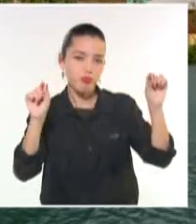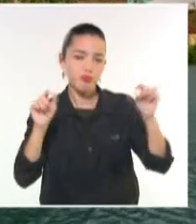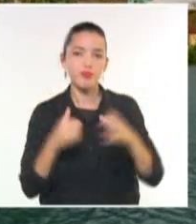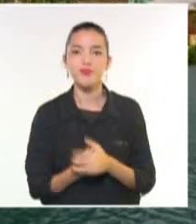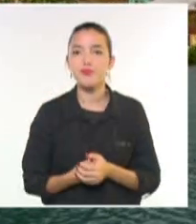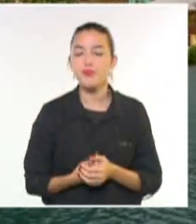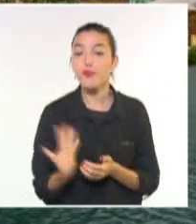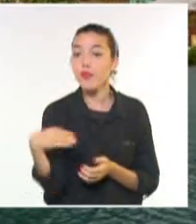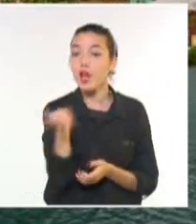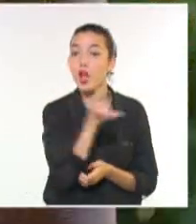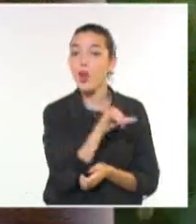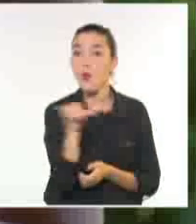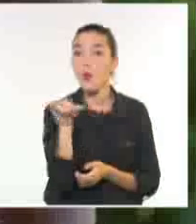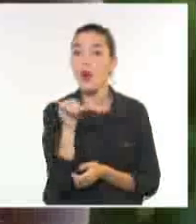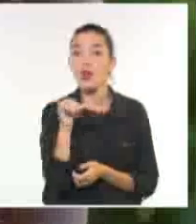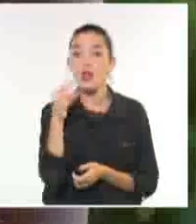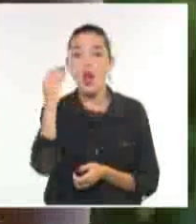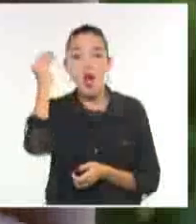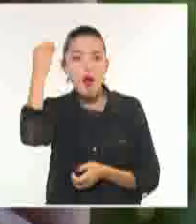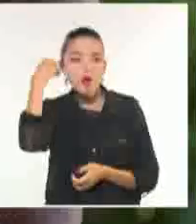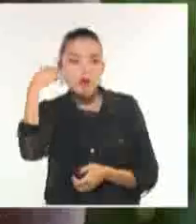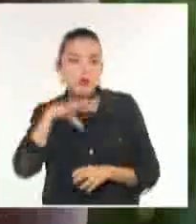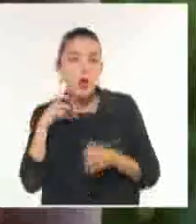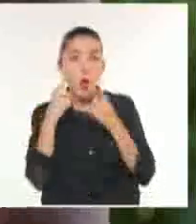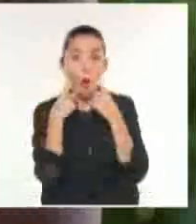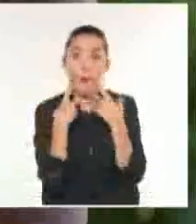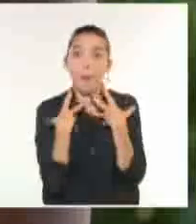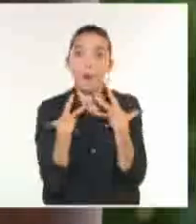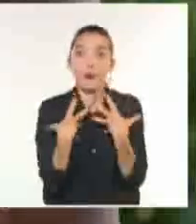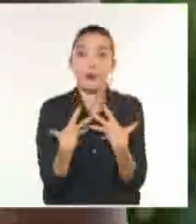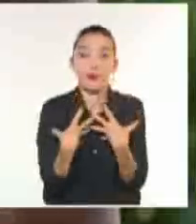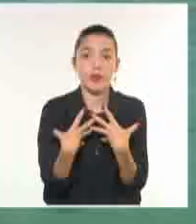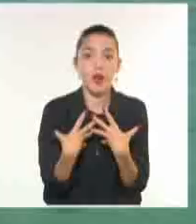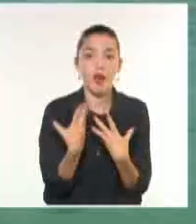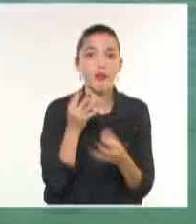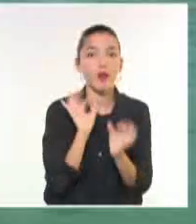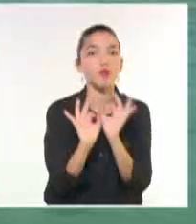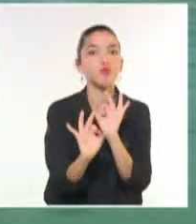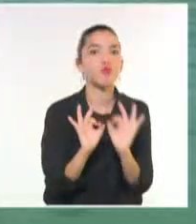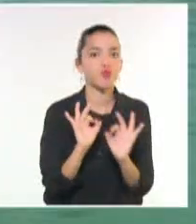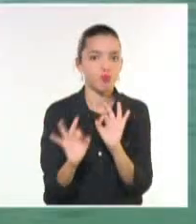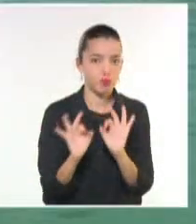y crear conciencia de cuán importante es resguardarse ante un fenómeno de este tipo.